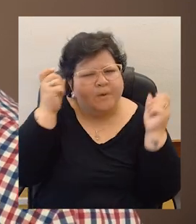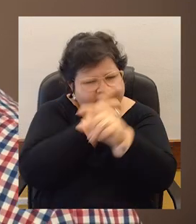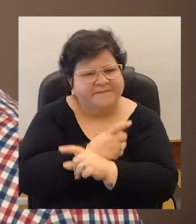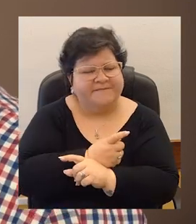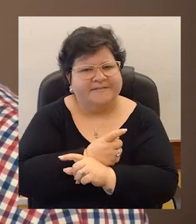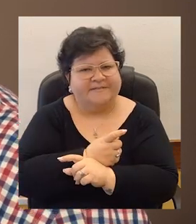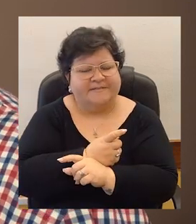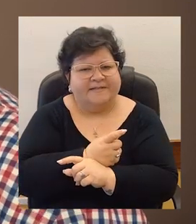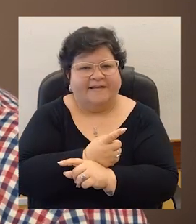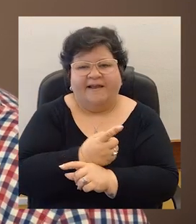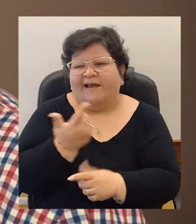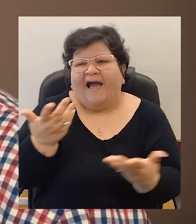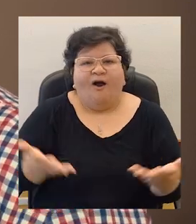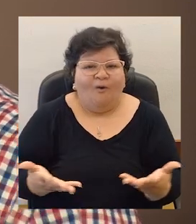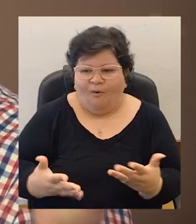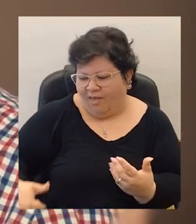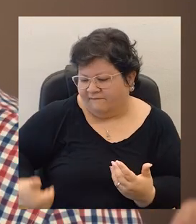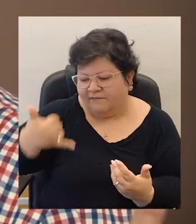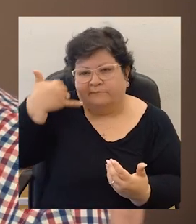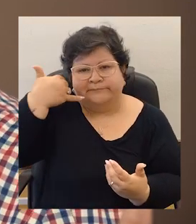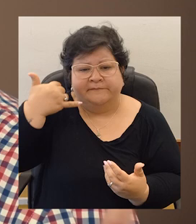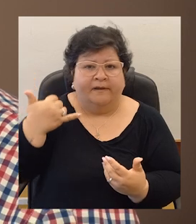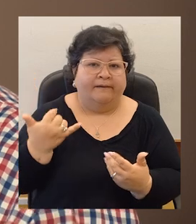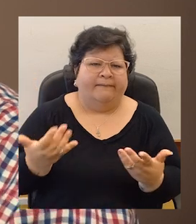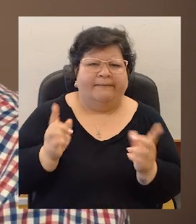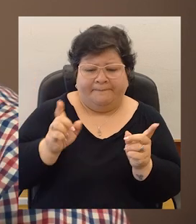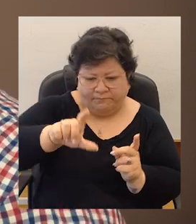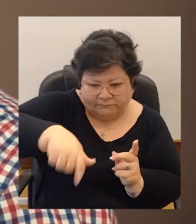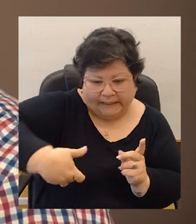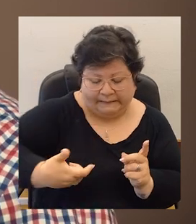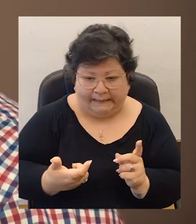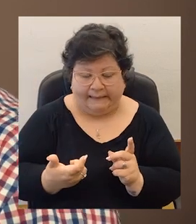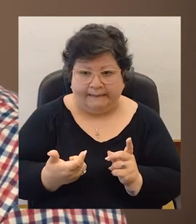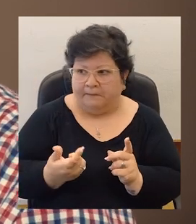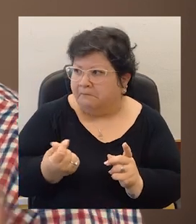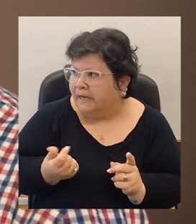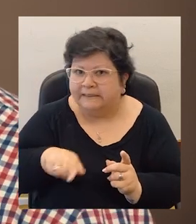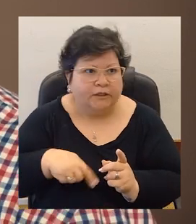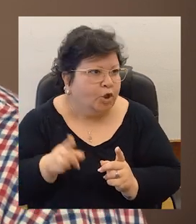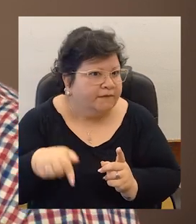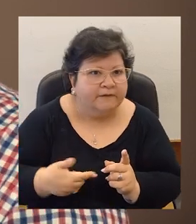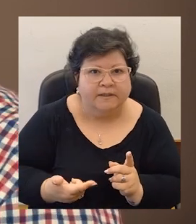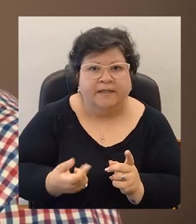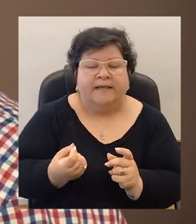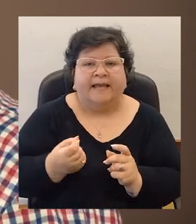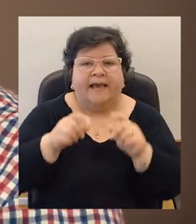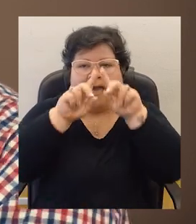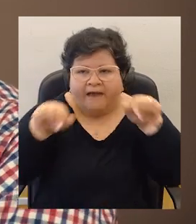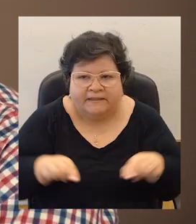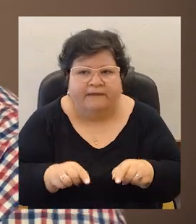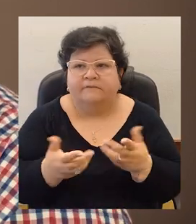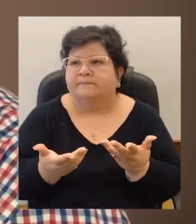bolsillo en el smartphone sino que prácticamente se cae en la red de cajeros y no sabemos sacar plata seca de la red de hábitat no sabemos